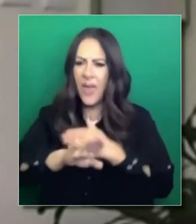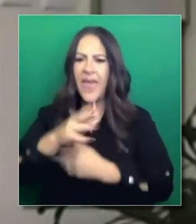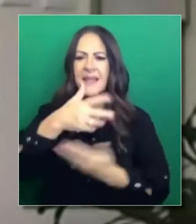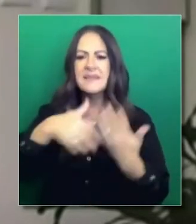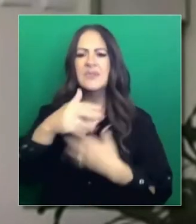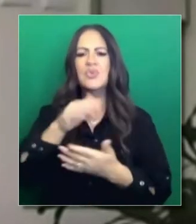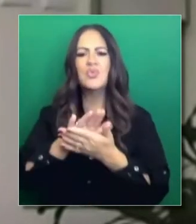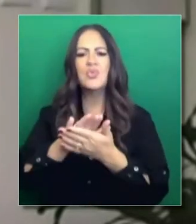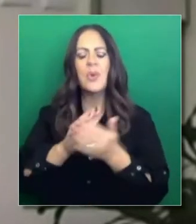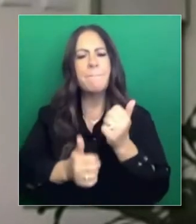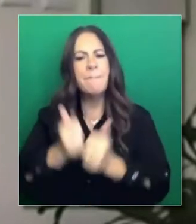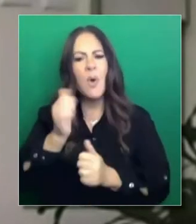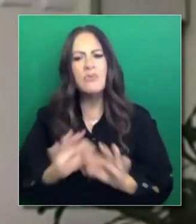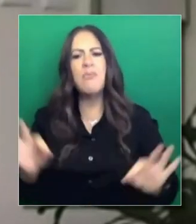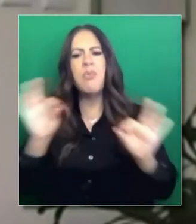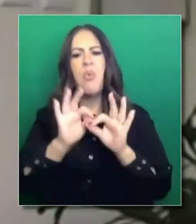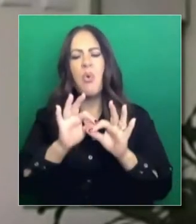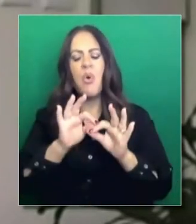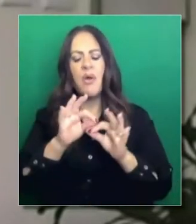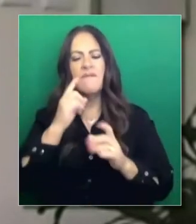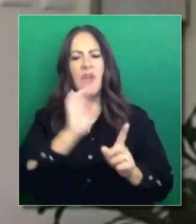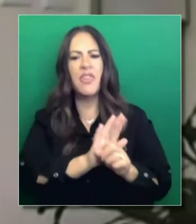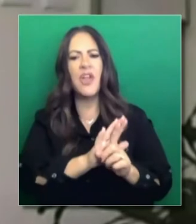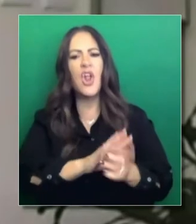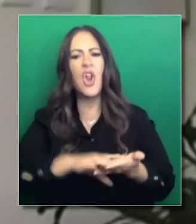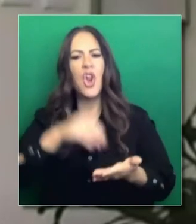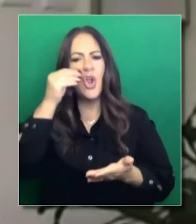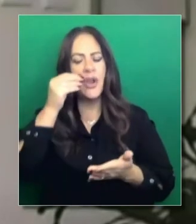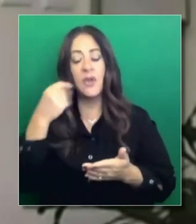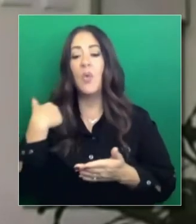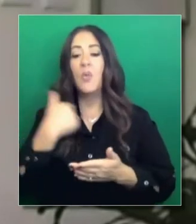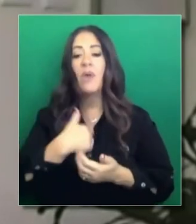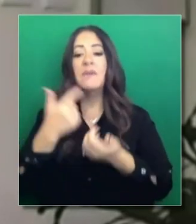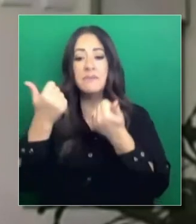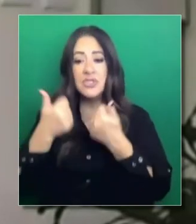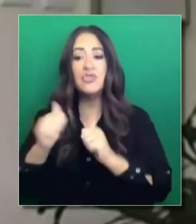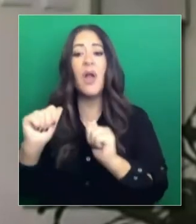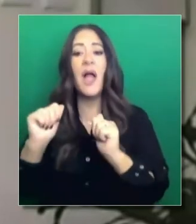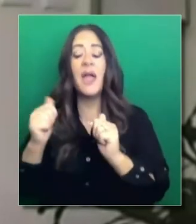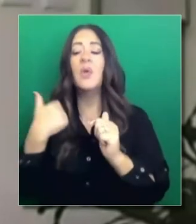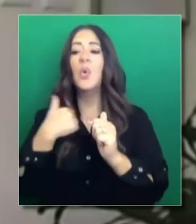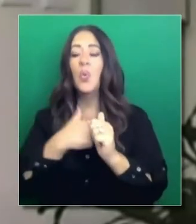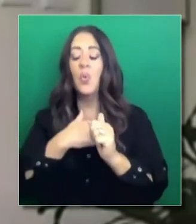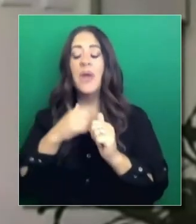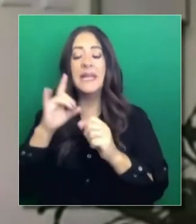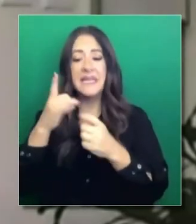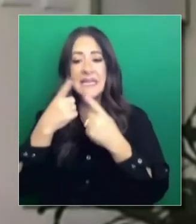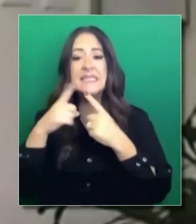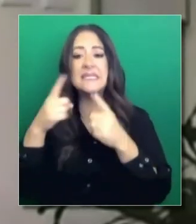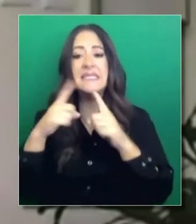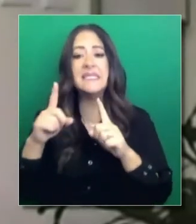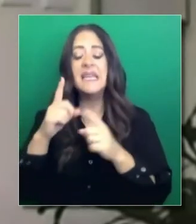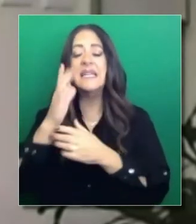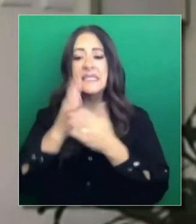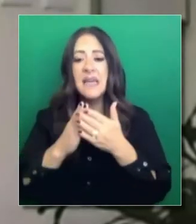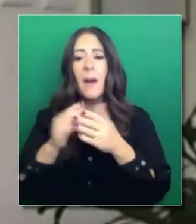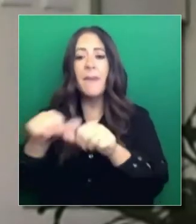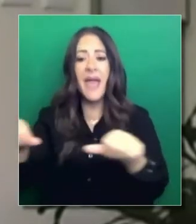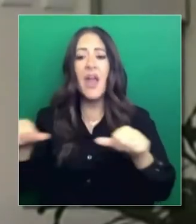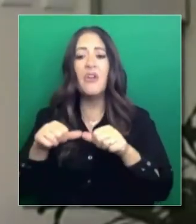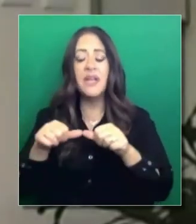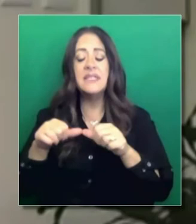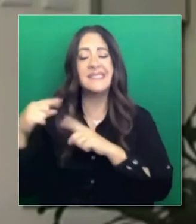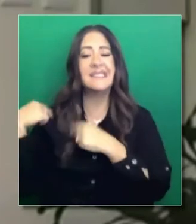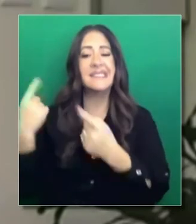jóvenes que se beneficiarían estando presentes en el aula de clases. Hemos tenido éxito en resolver este